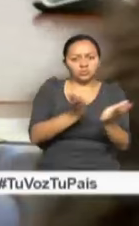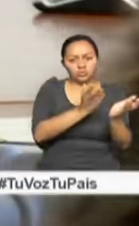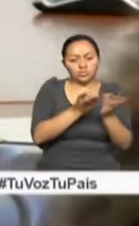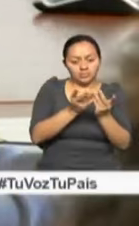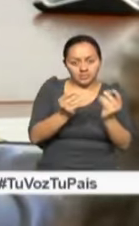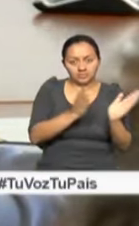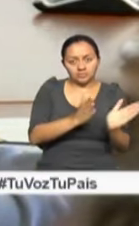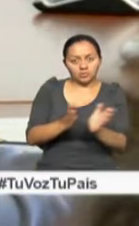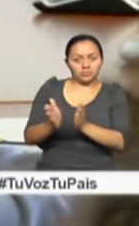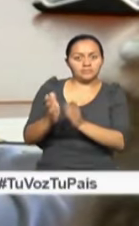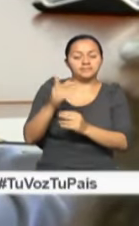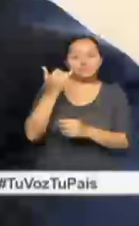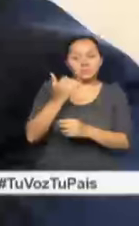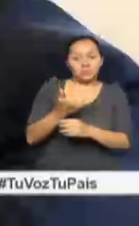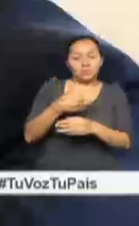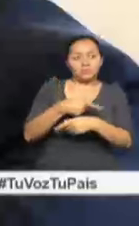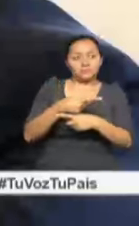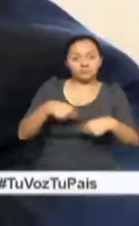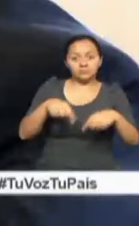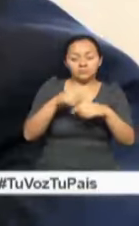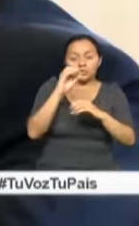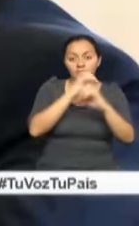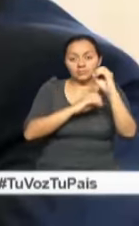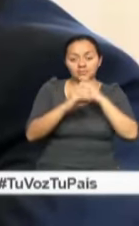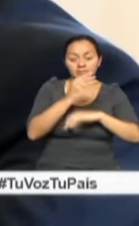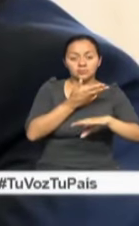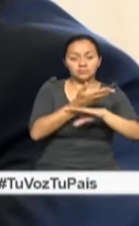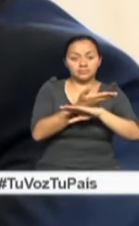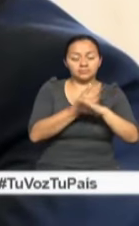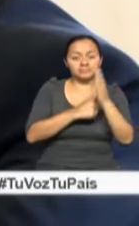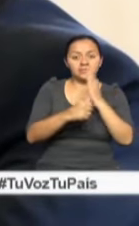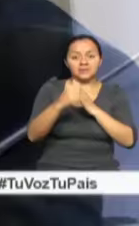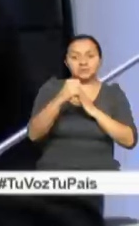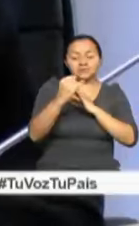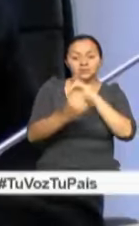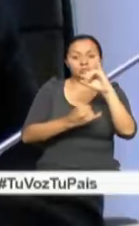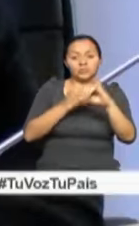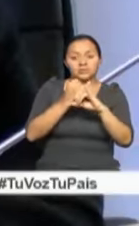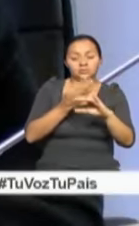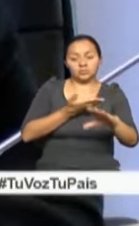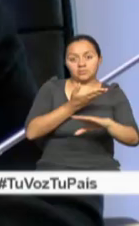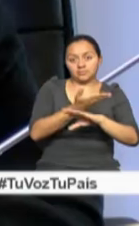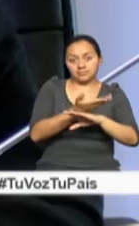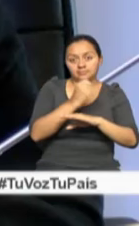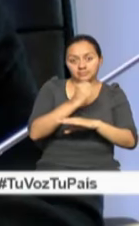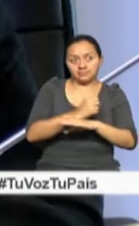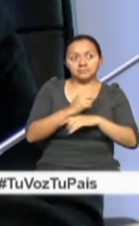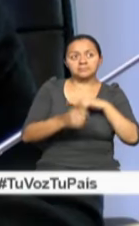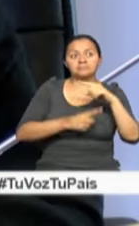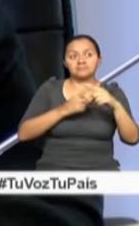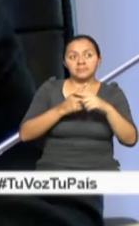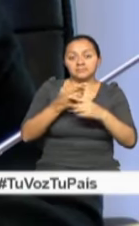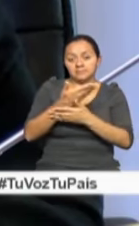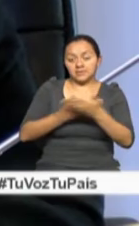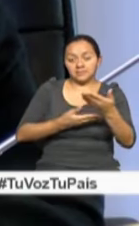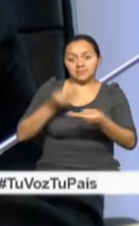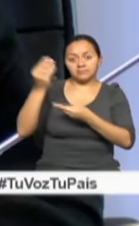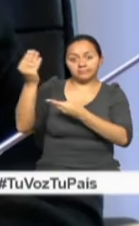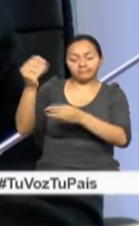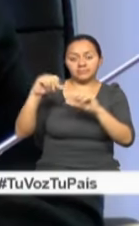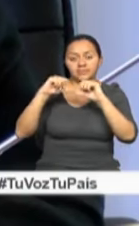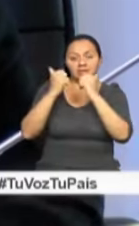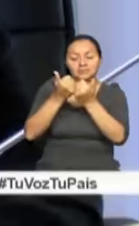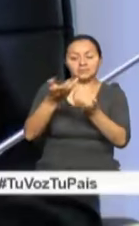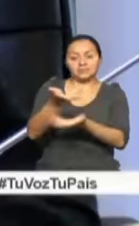descarta extender dichas observaciones al Ministerio de Relaciones Exteriores y Movilidad Humana. Ahora los documentos pasarán a conocimiento del Pleno de la